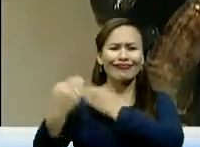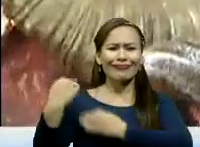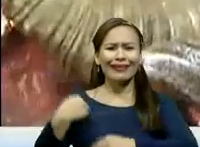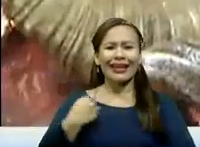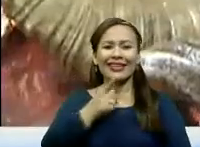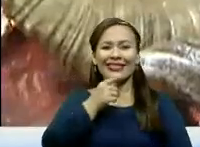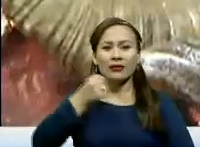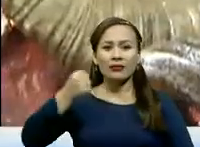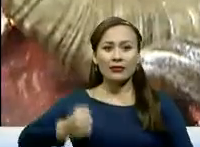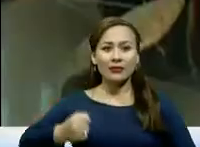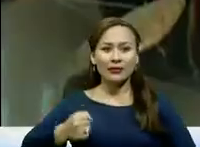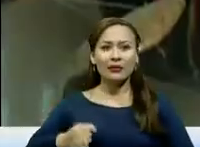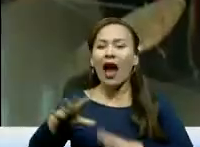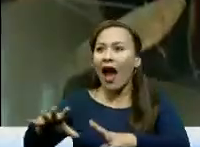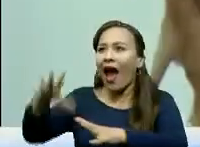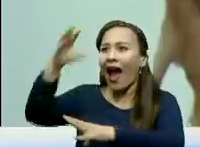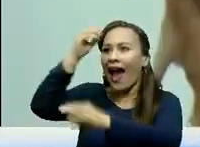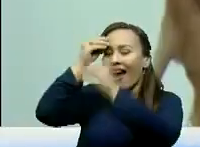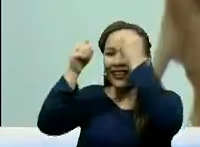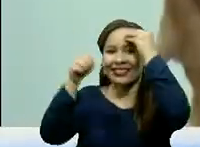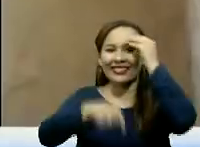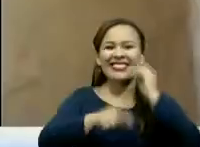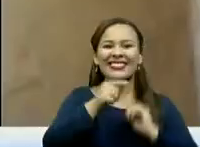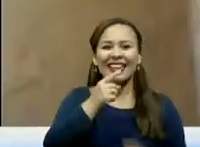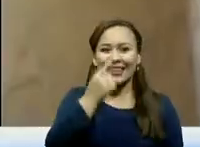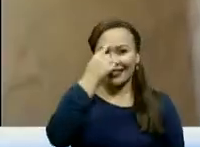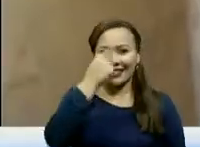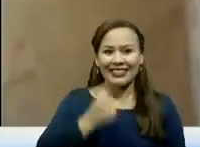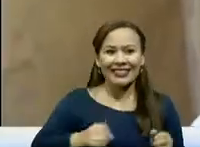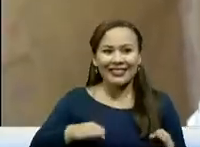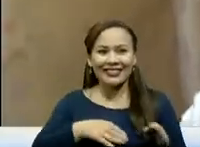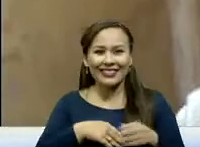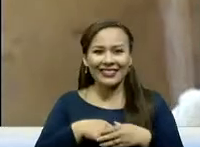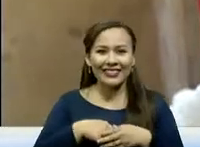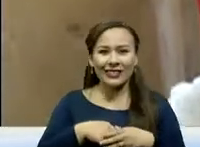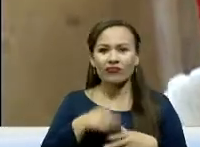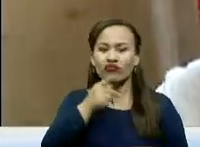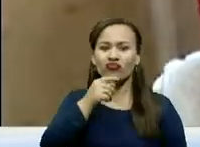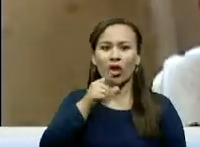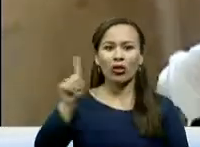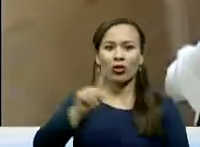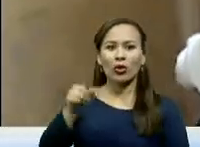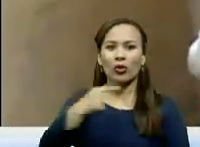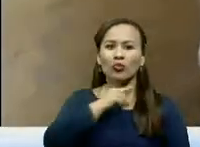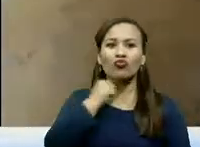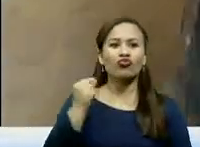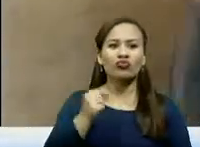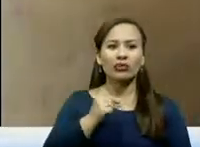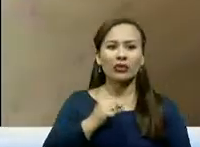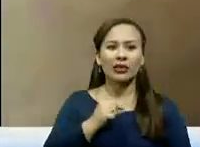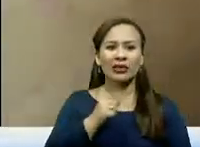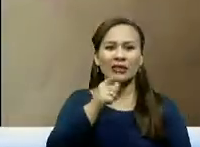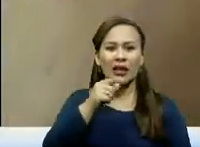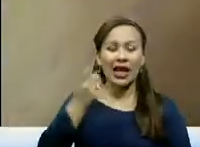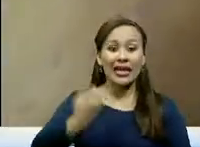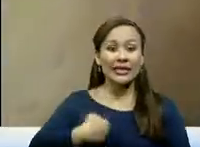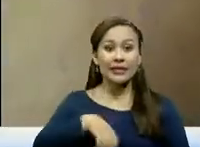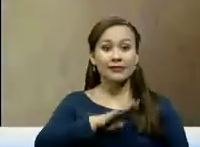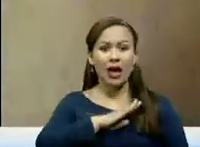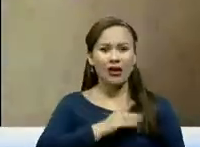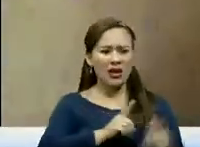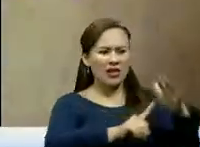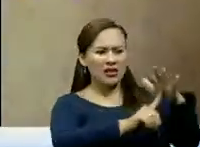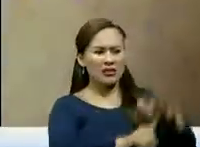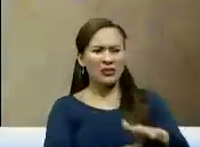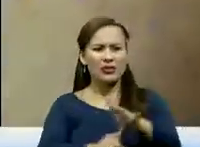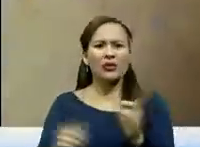colonial. Los indígenas celebran la Diablada en repudio a las prácticas sacerdotales y a los abusos que los españoles cometían.